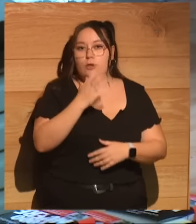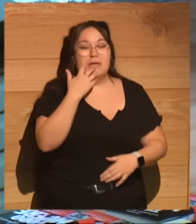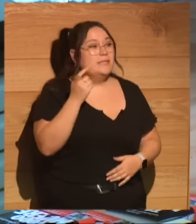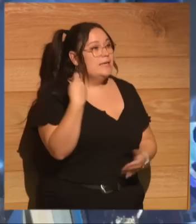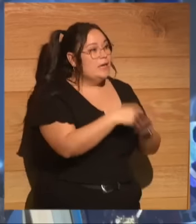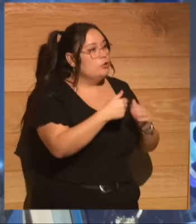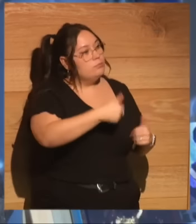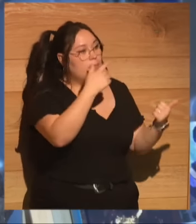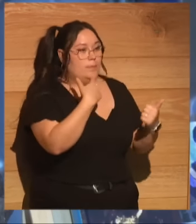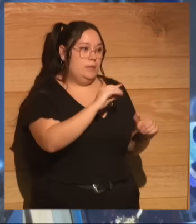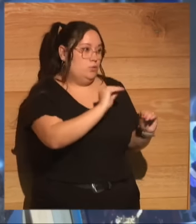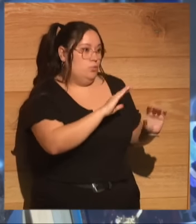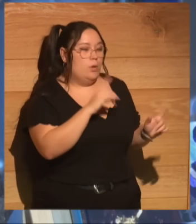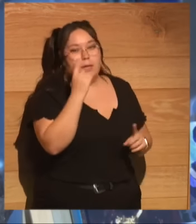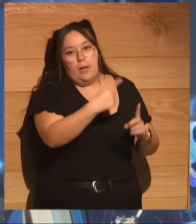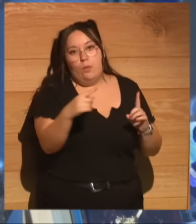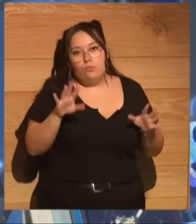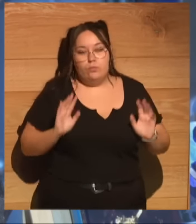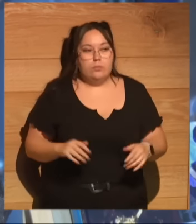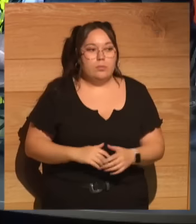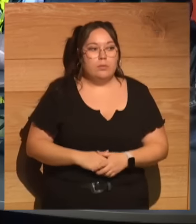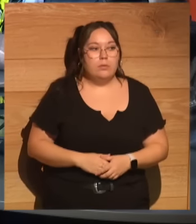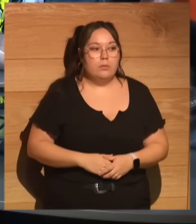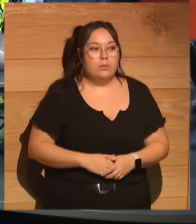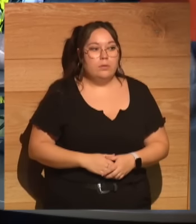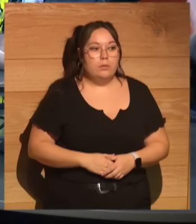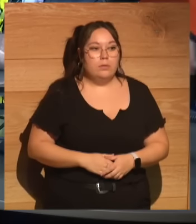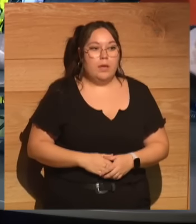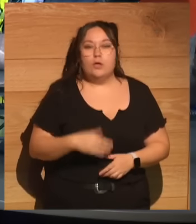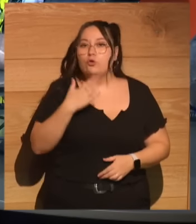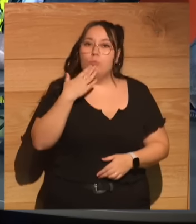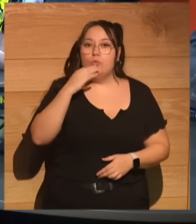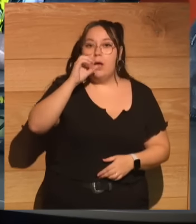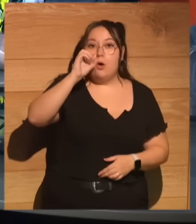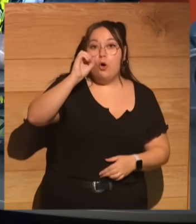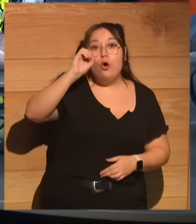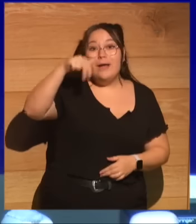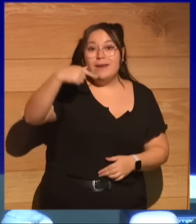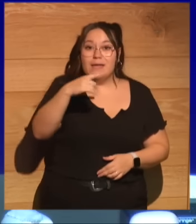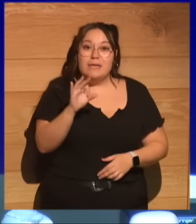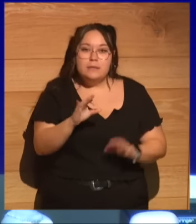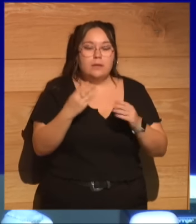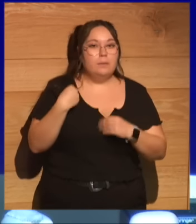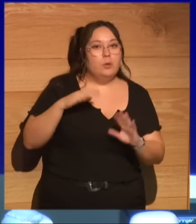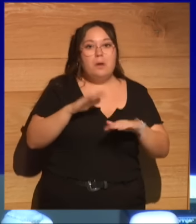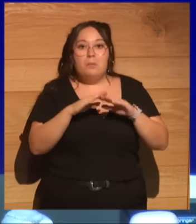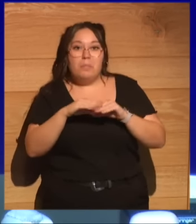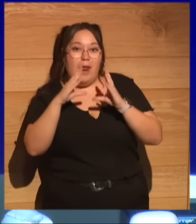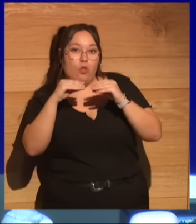ya es una cosa tuya. Ya cada uno. Pero hay como una OMS, pero para los polvorones. Bueno, hay unas páginas, hay